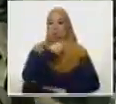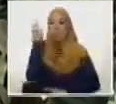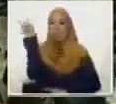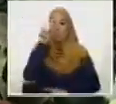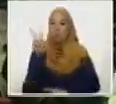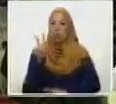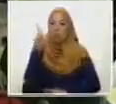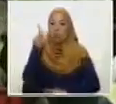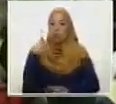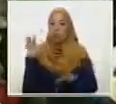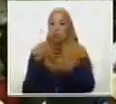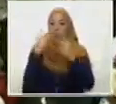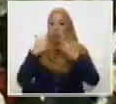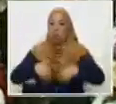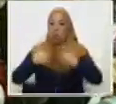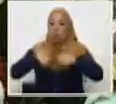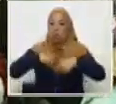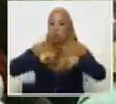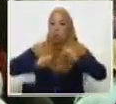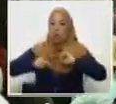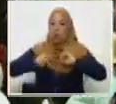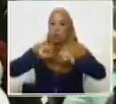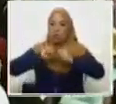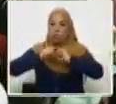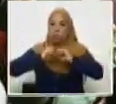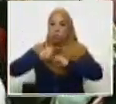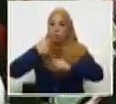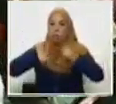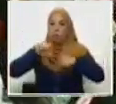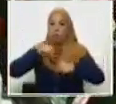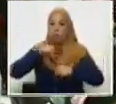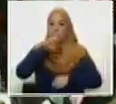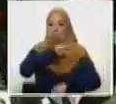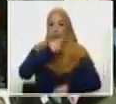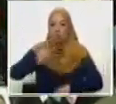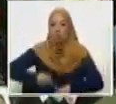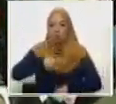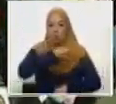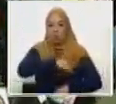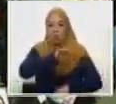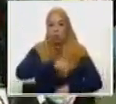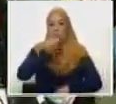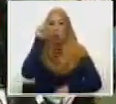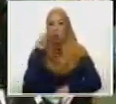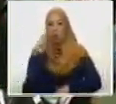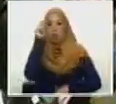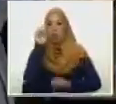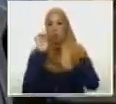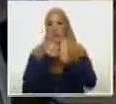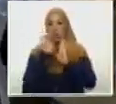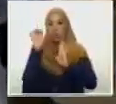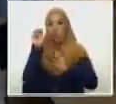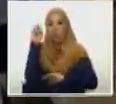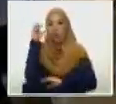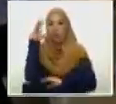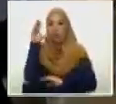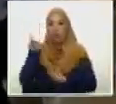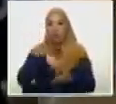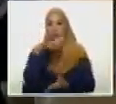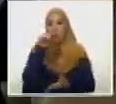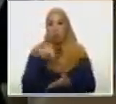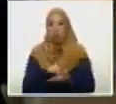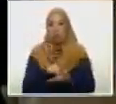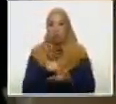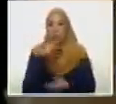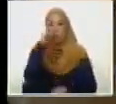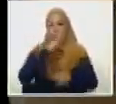desmanes de la fábrica Cementos La Vega, viceministro de Desarrollo Social, diputado a la Asamblea Nacional, un hombre extraordinario,